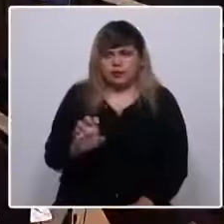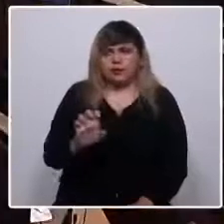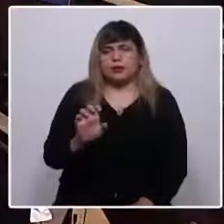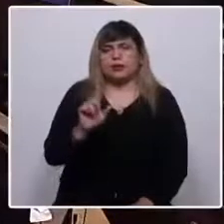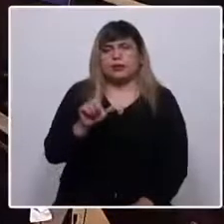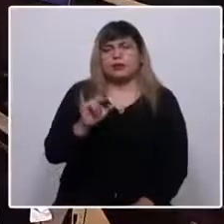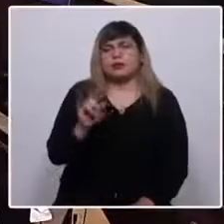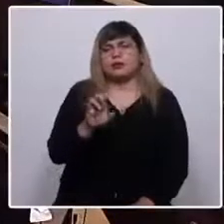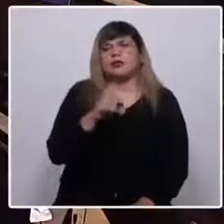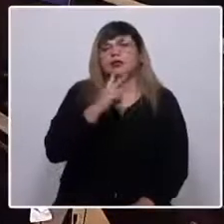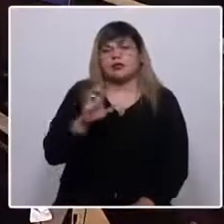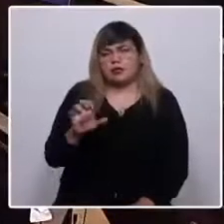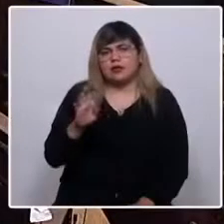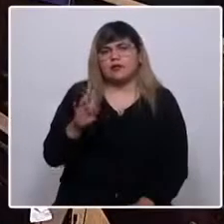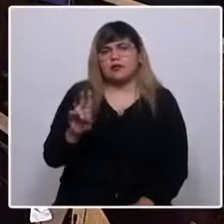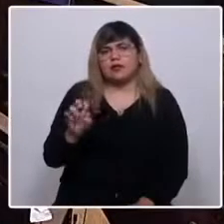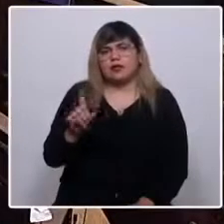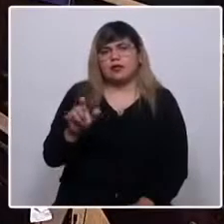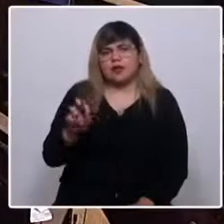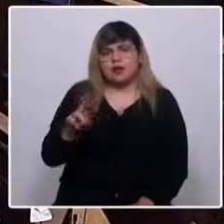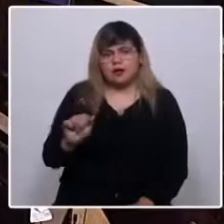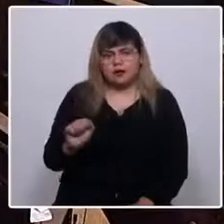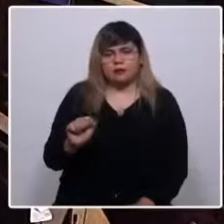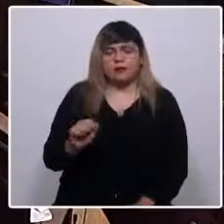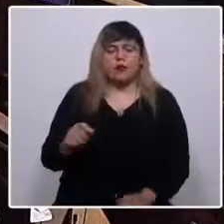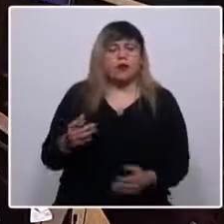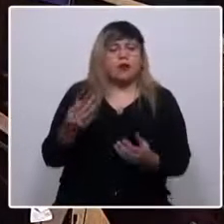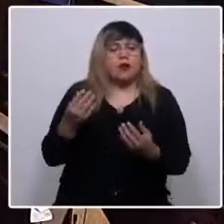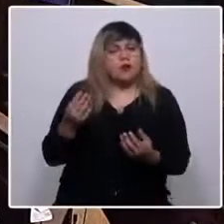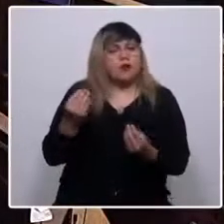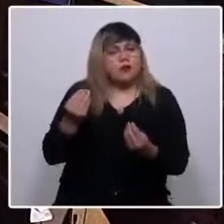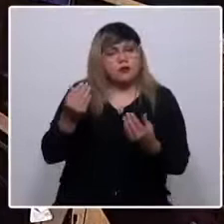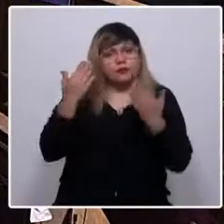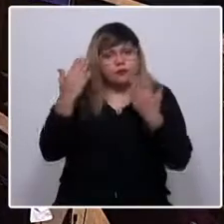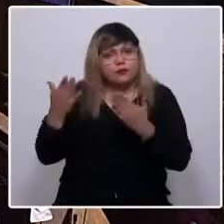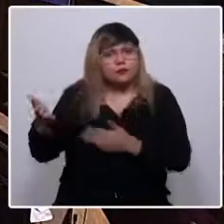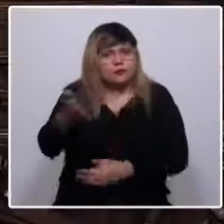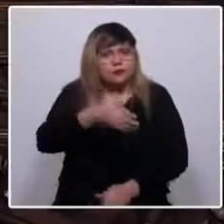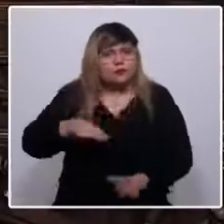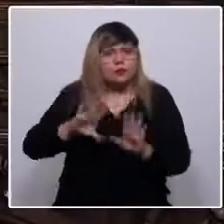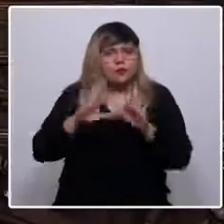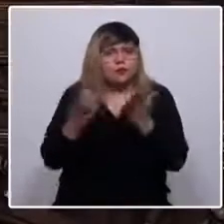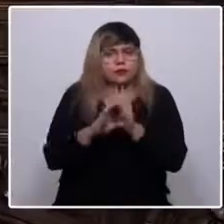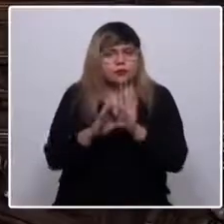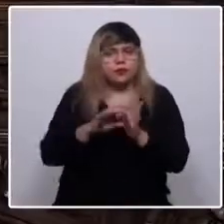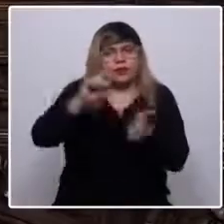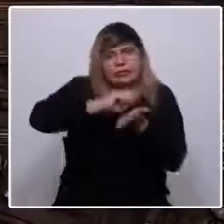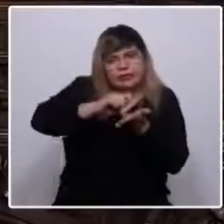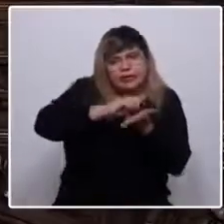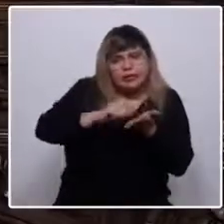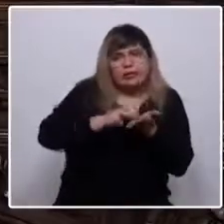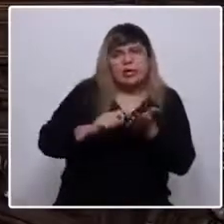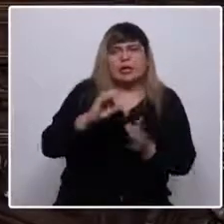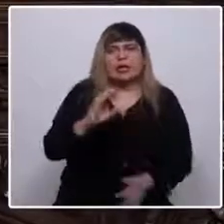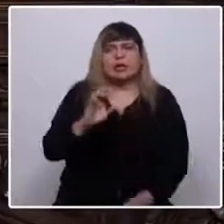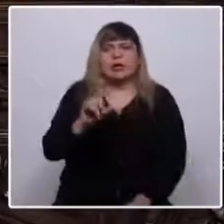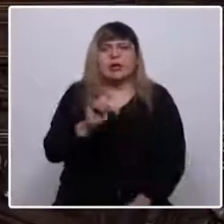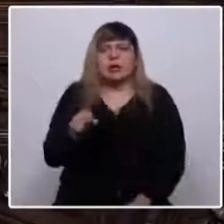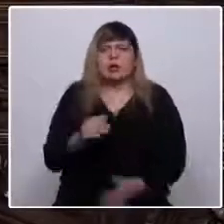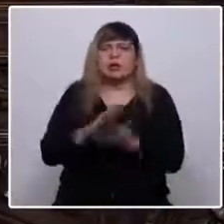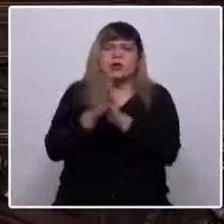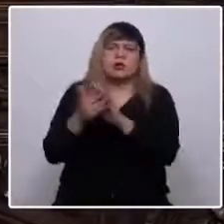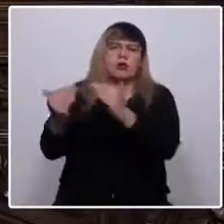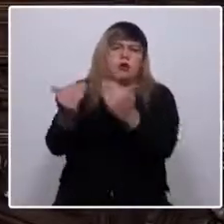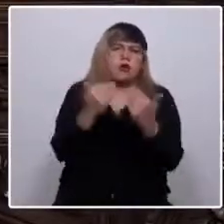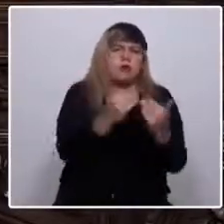buenas tardes a todas las y los convencionales a la mesa a los secretarios a carlos ya todo el apoyo técnico